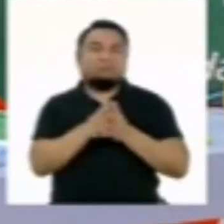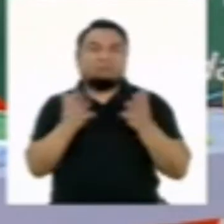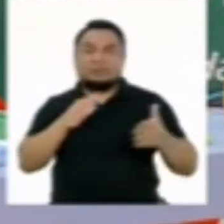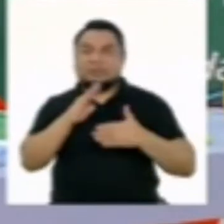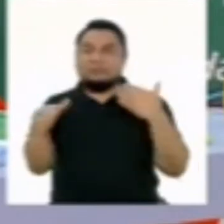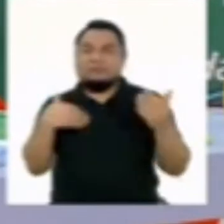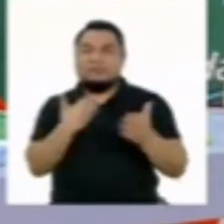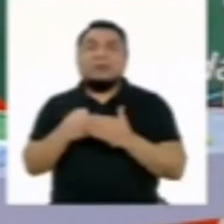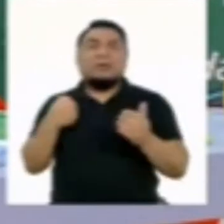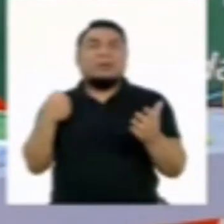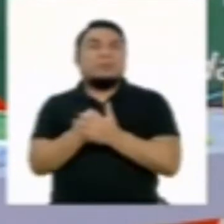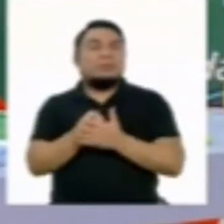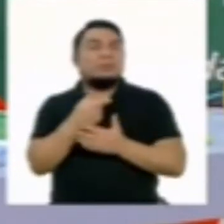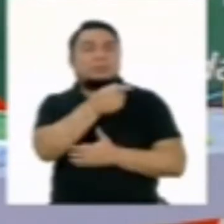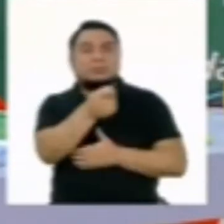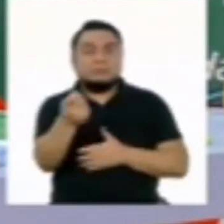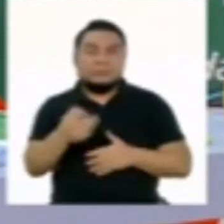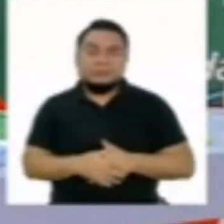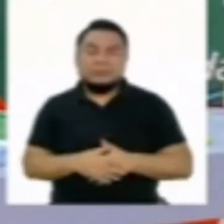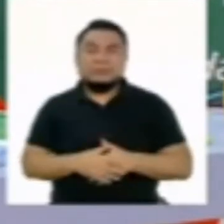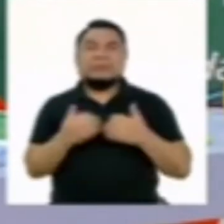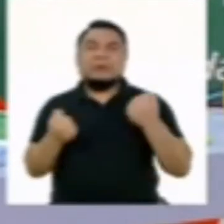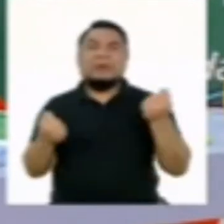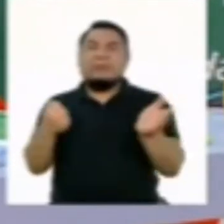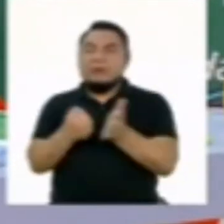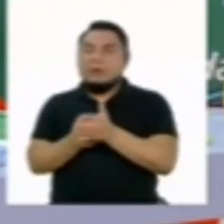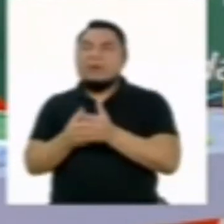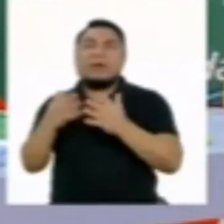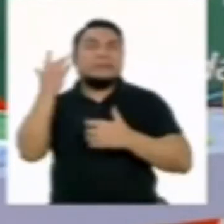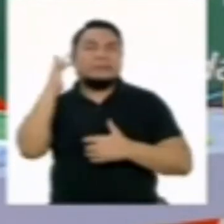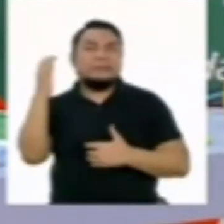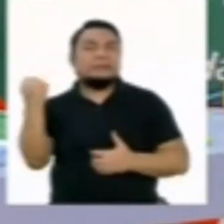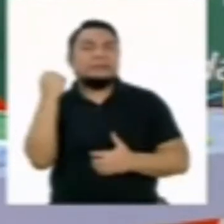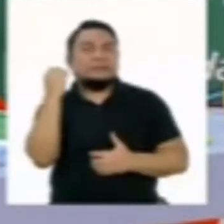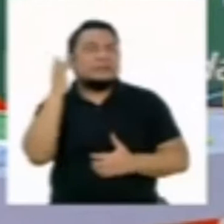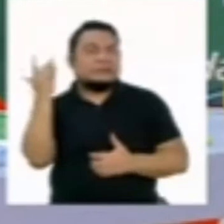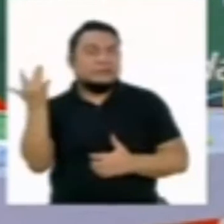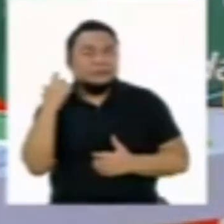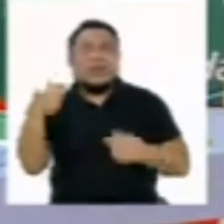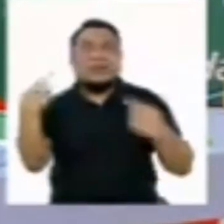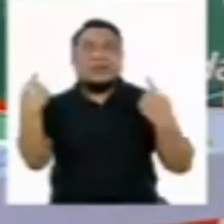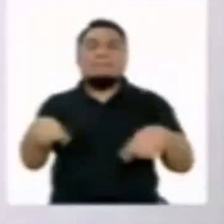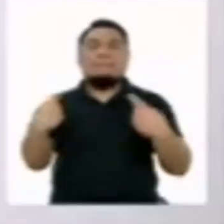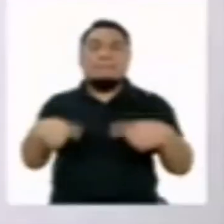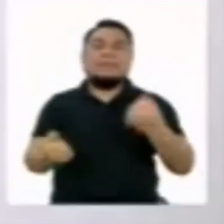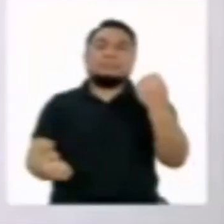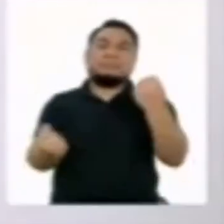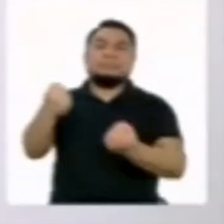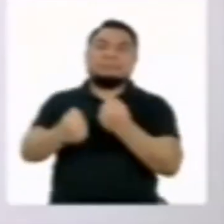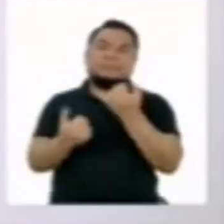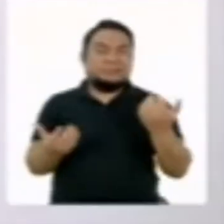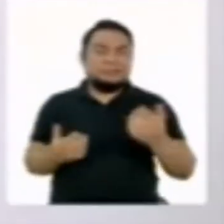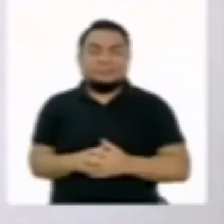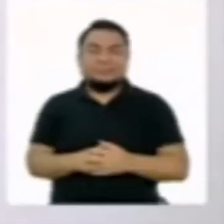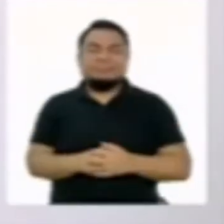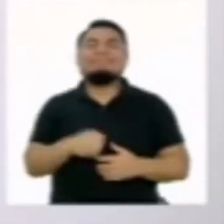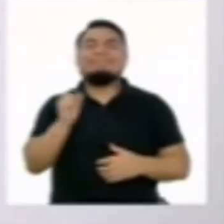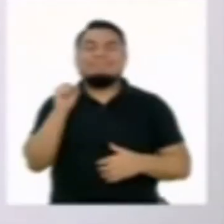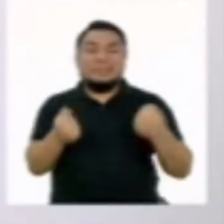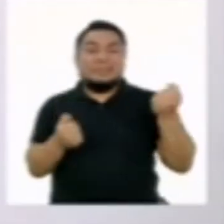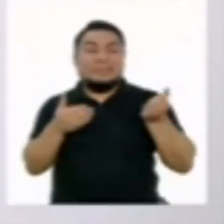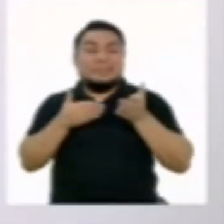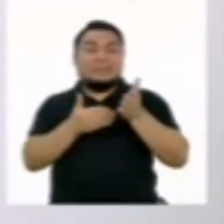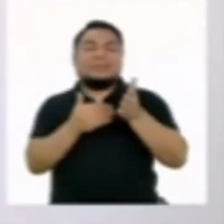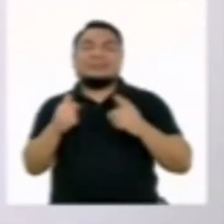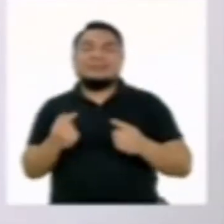todos los accidentes por no seguir las reglas, escuchar tanto ruido y hasta peleas entre choferes. Claro que el tráfico impacta en